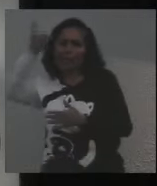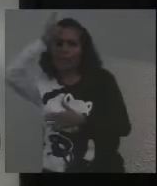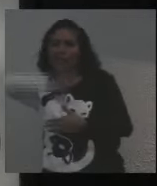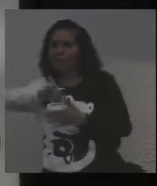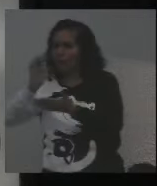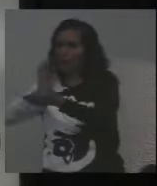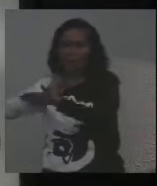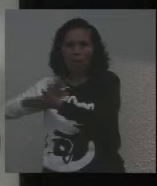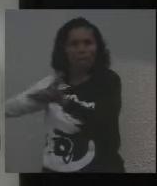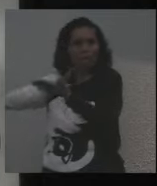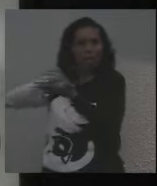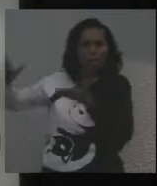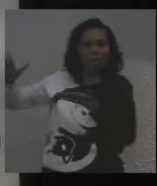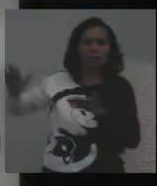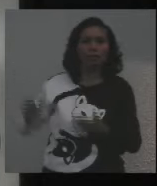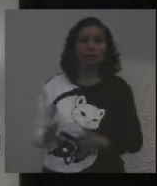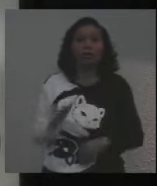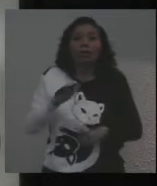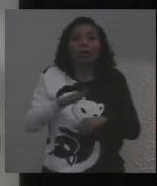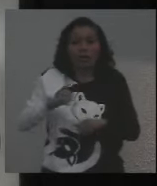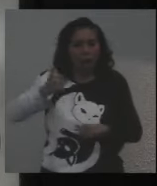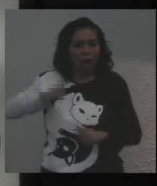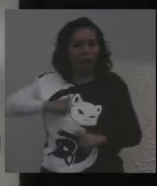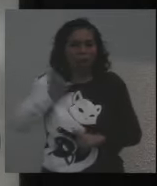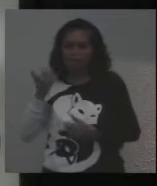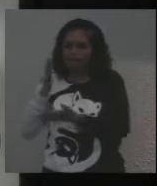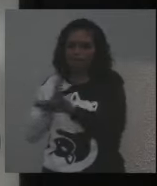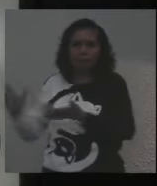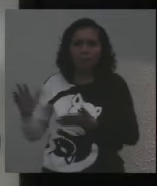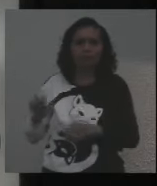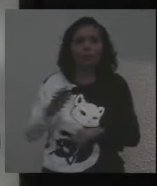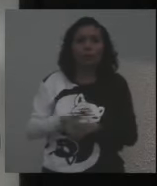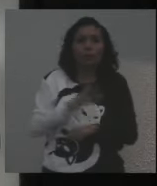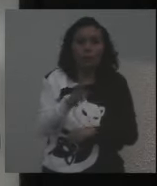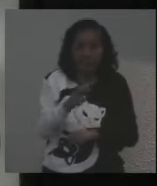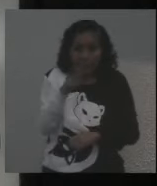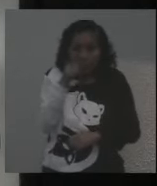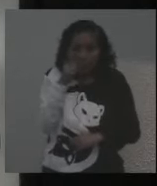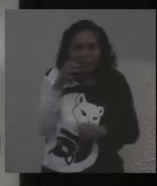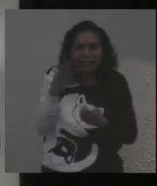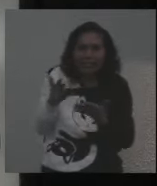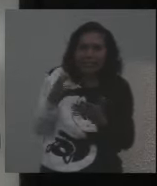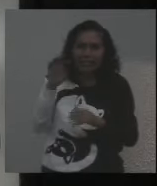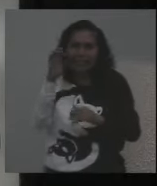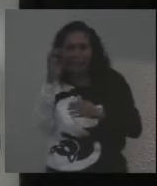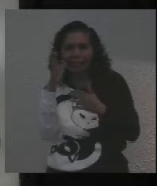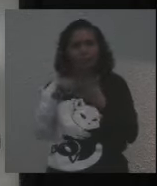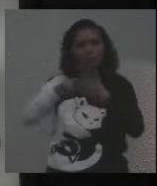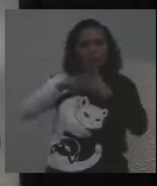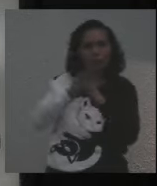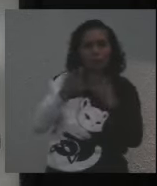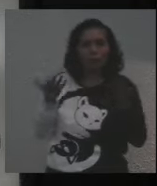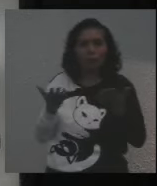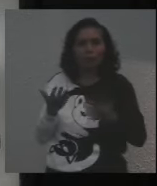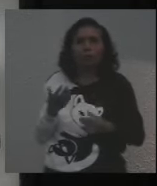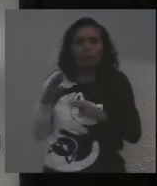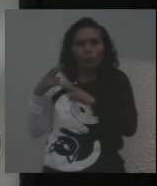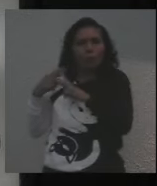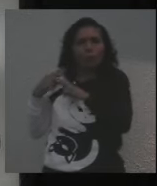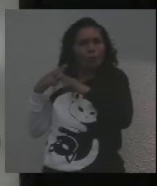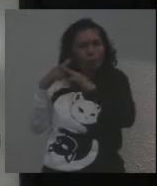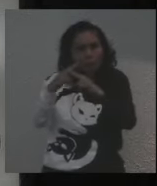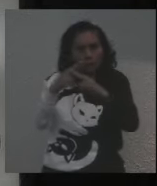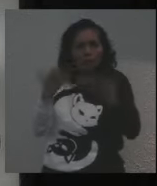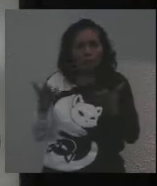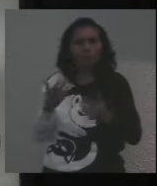el latrocinio por lo tanto en este año que apenas comienza en este nuevo aniversario Quiero